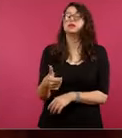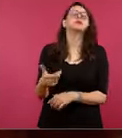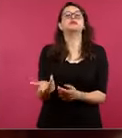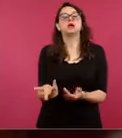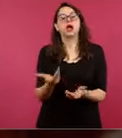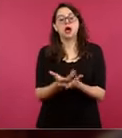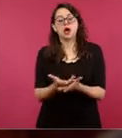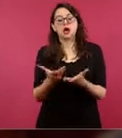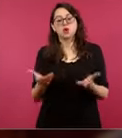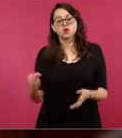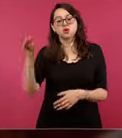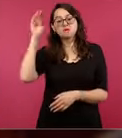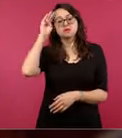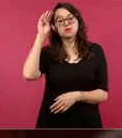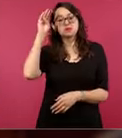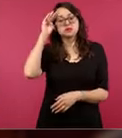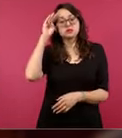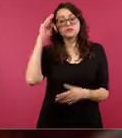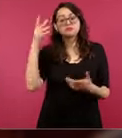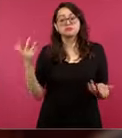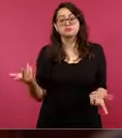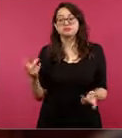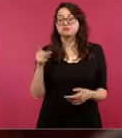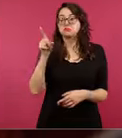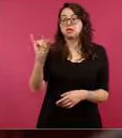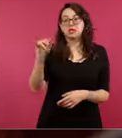analiza retirar de la circulación